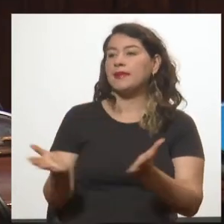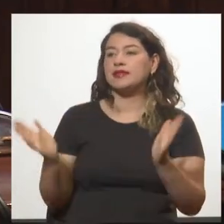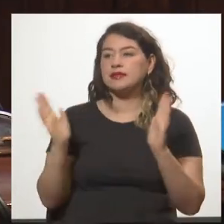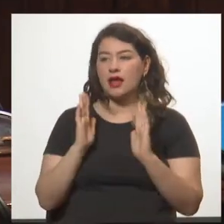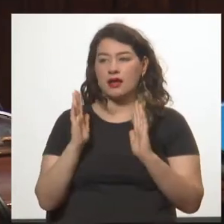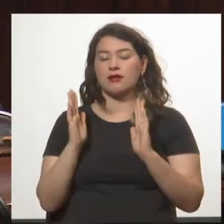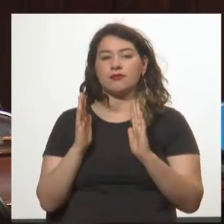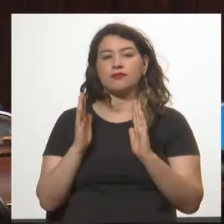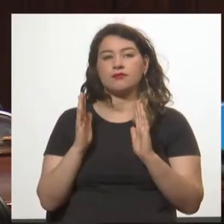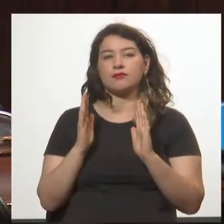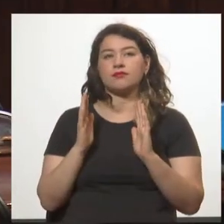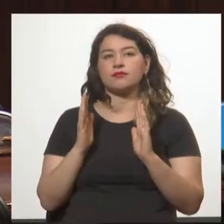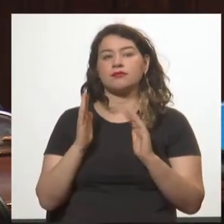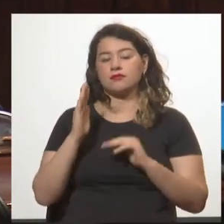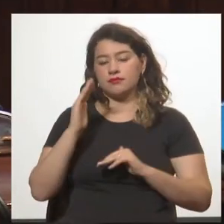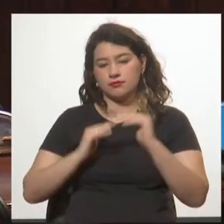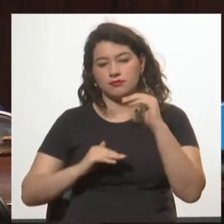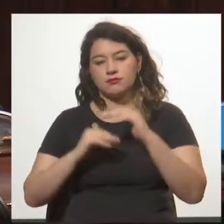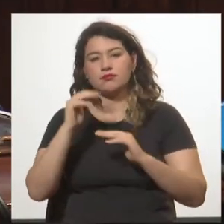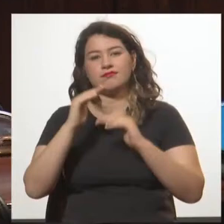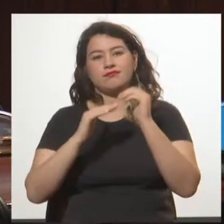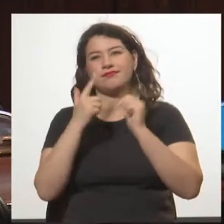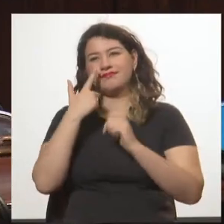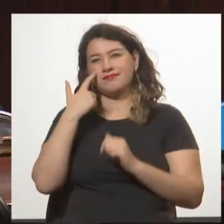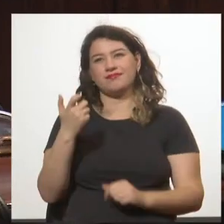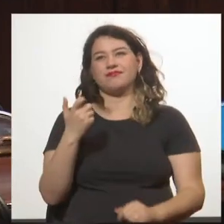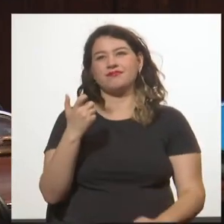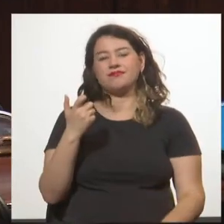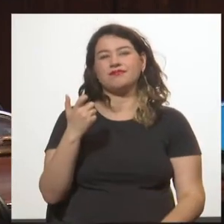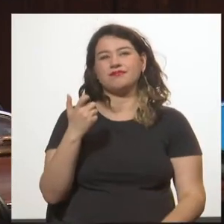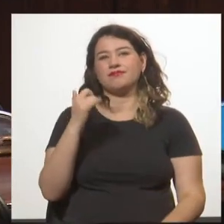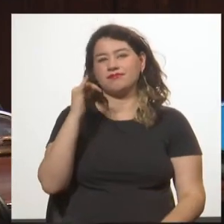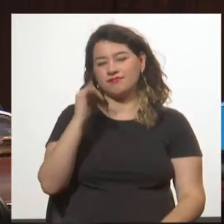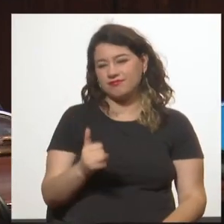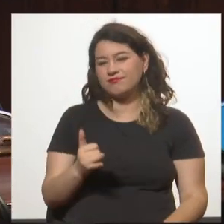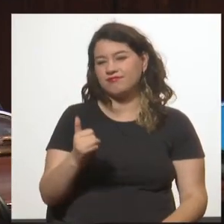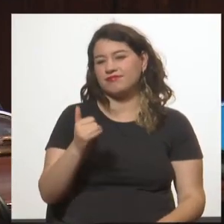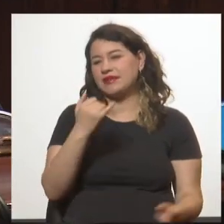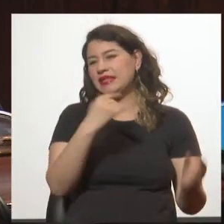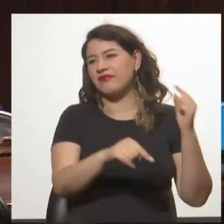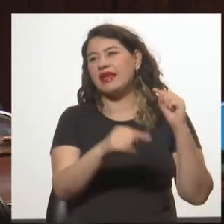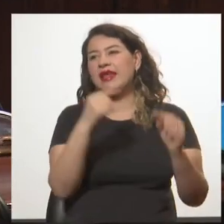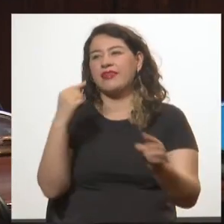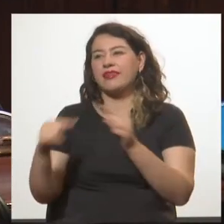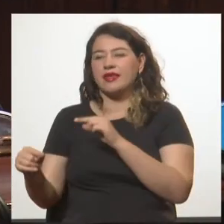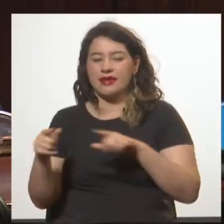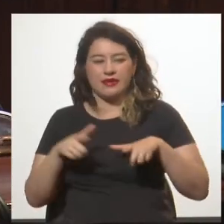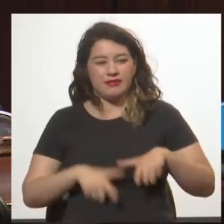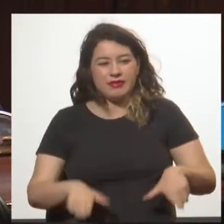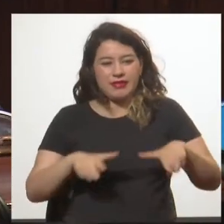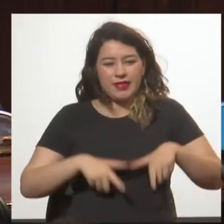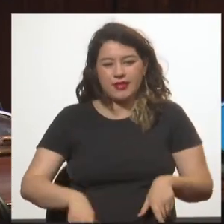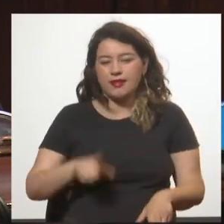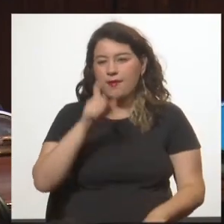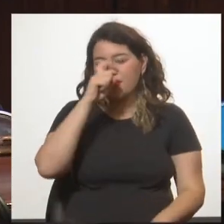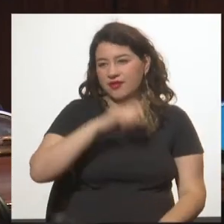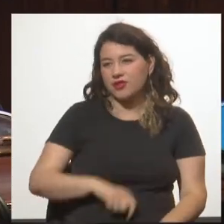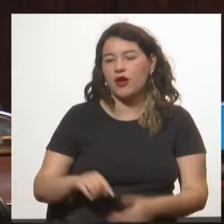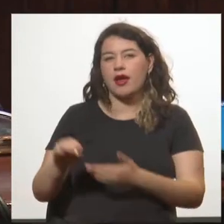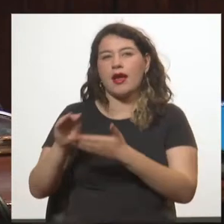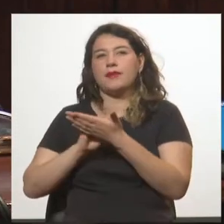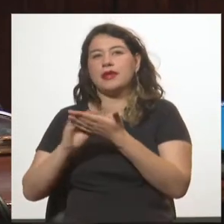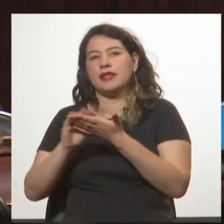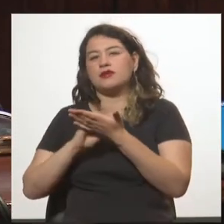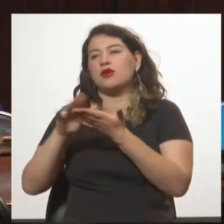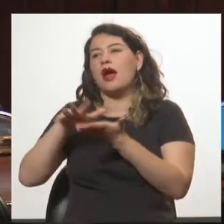obra donde claramente queda en evidencia los caminos erráticos que se entrecruzan entre la intendencia de montevideo y la administración